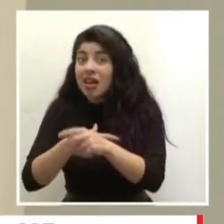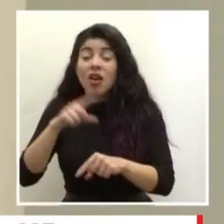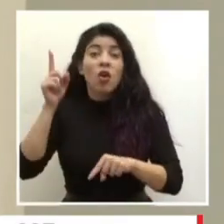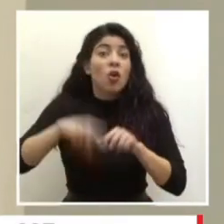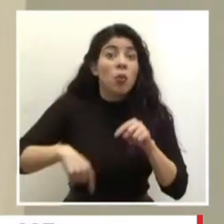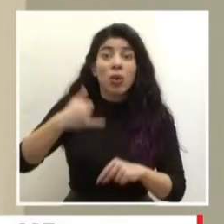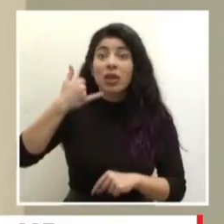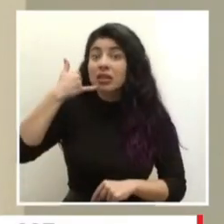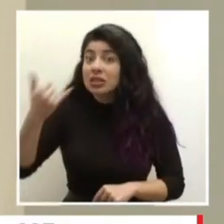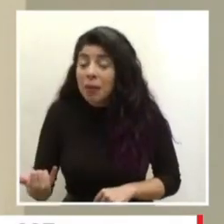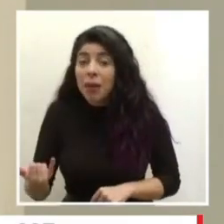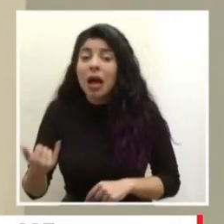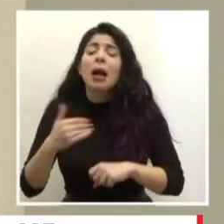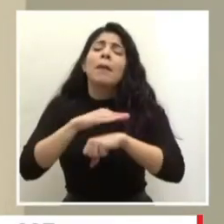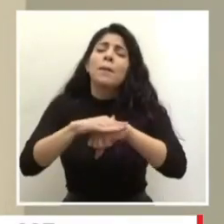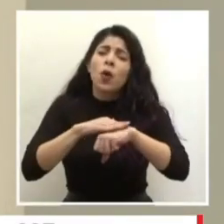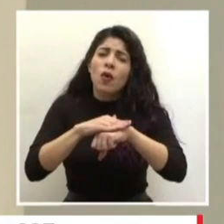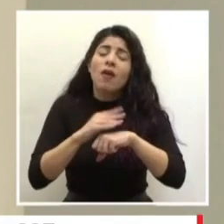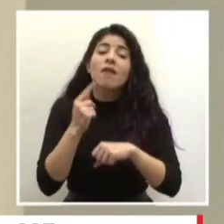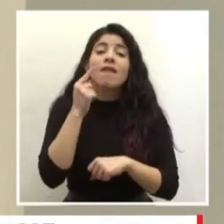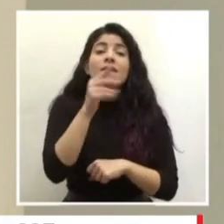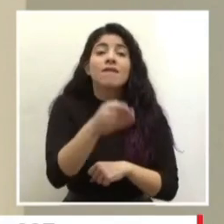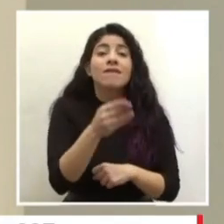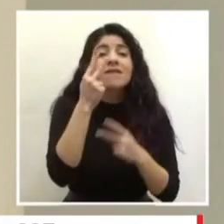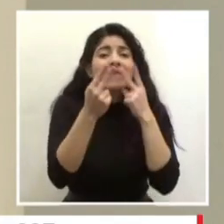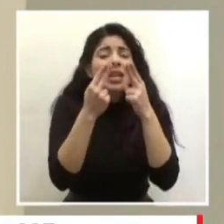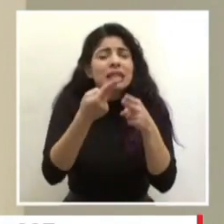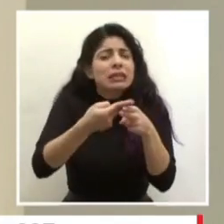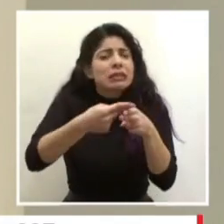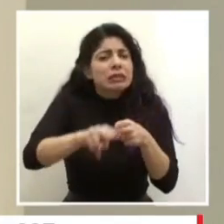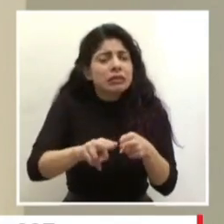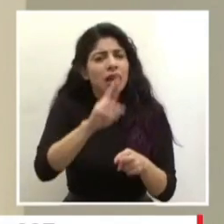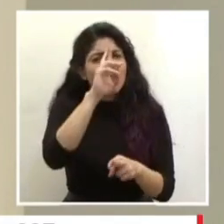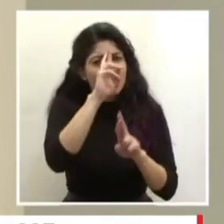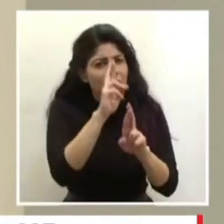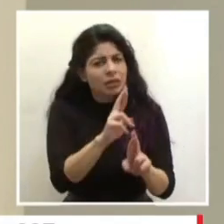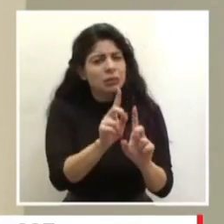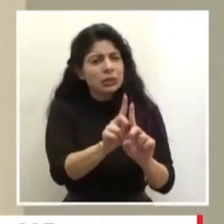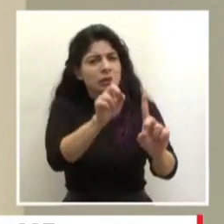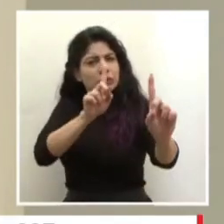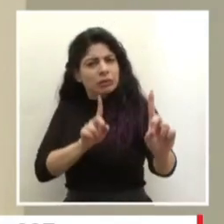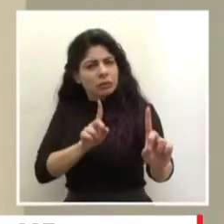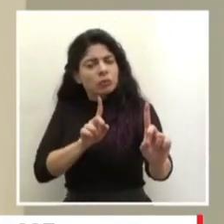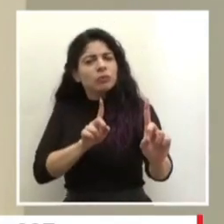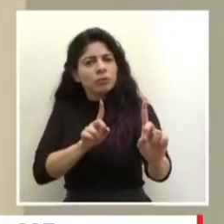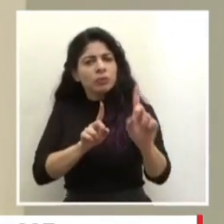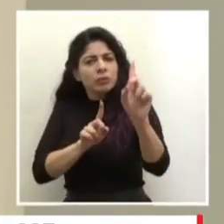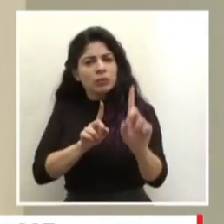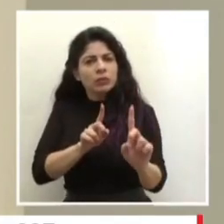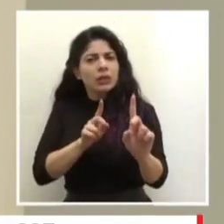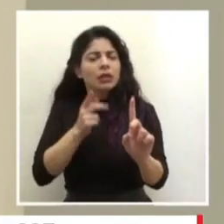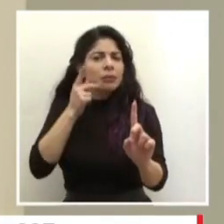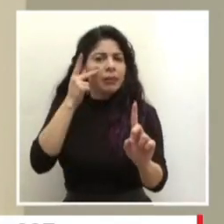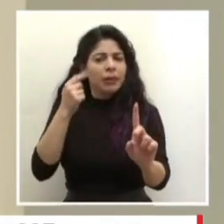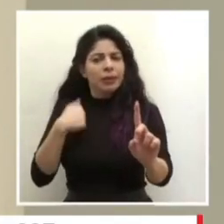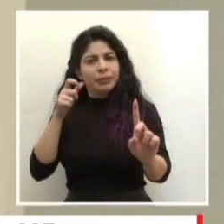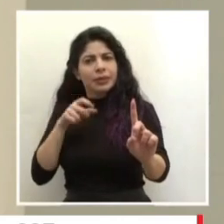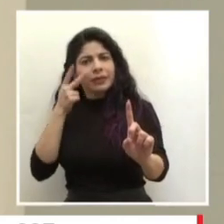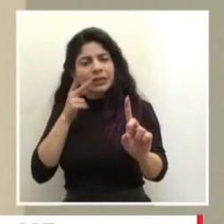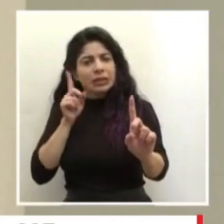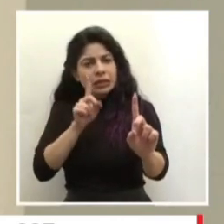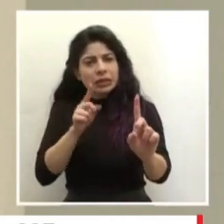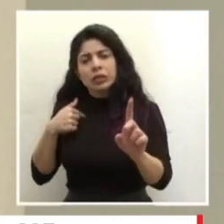hacer llamada, que por favor lleguen en una visita muy rápida, que se respete el 1.8 de distancia entre las personas, que haya un